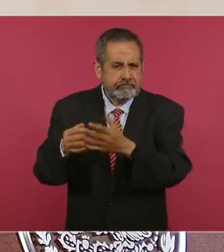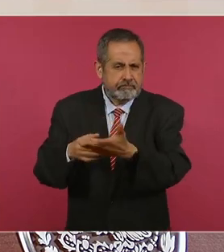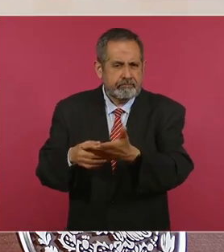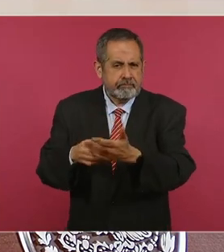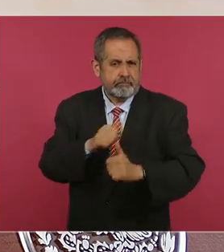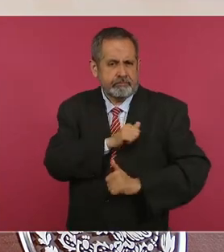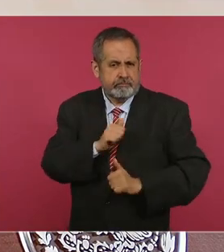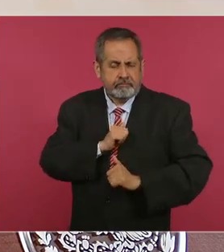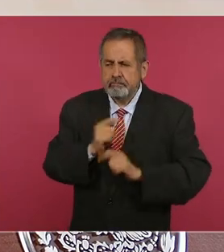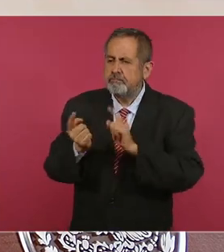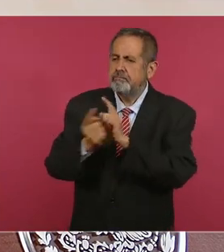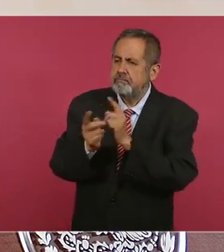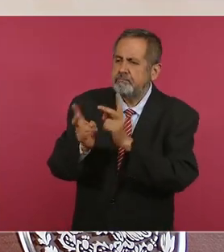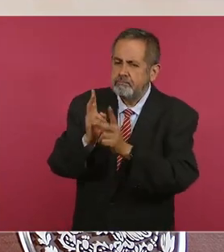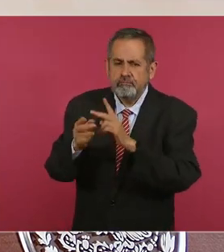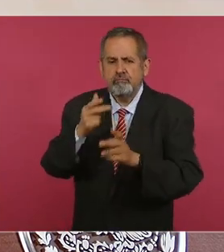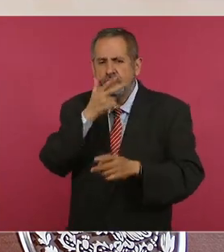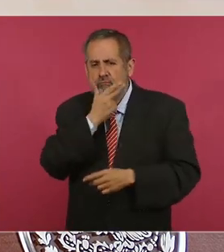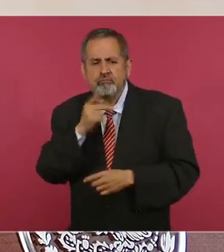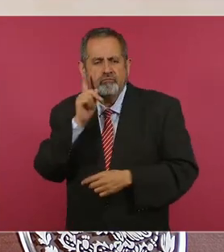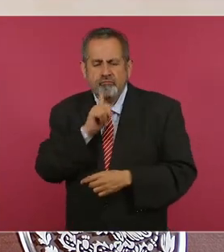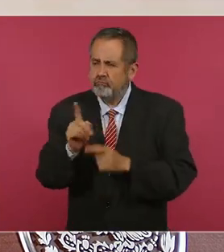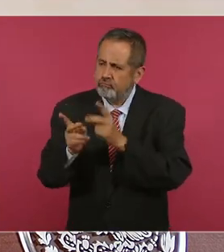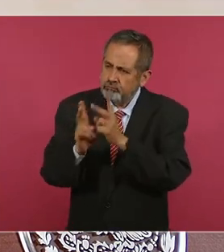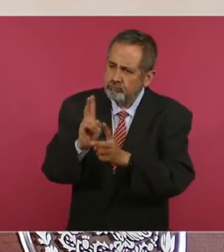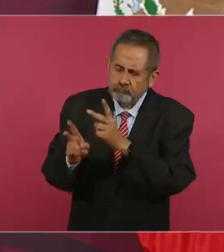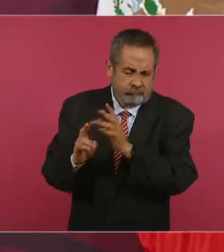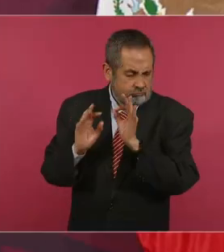con los soldados, mujeres y hombres,